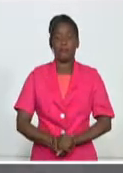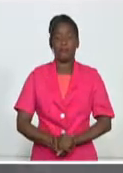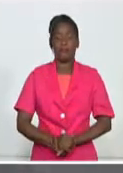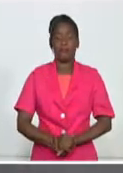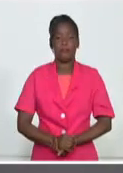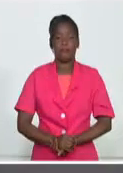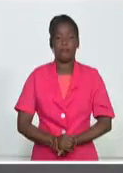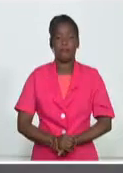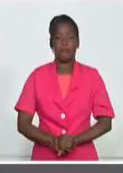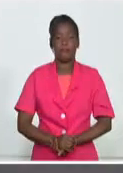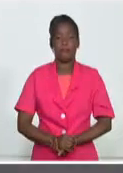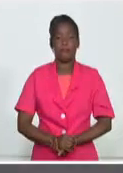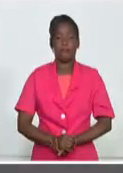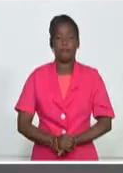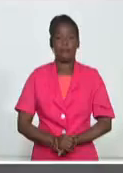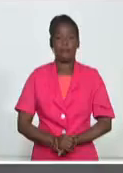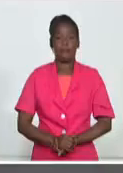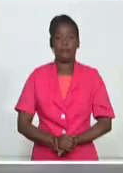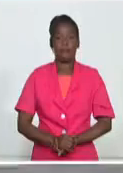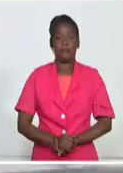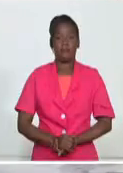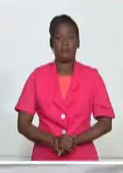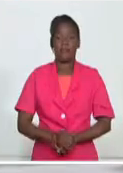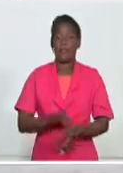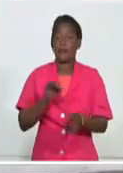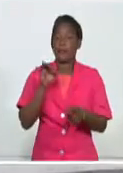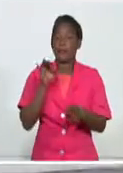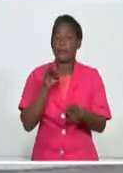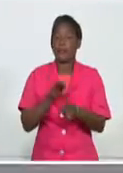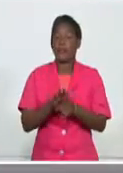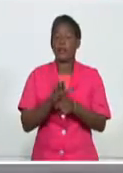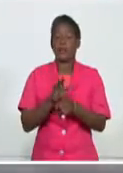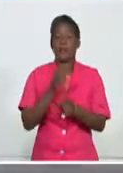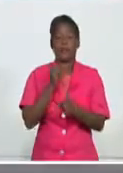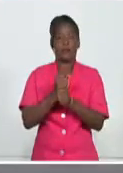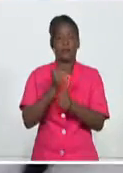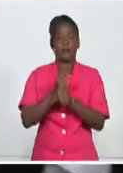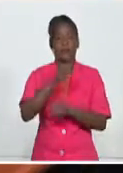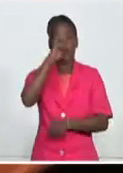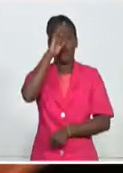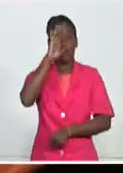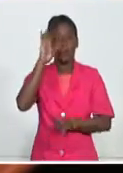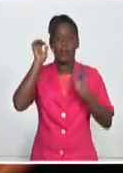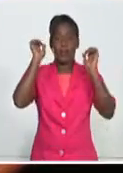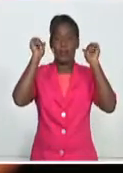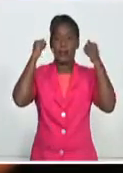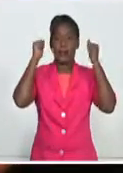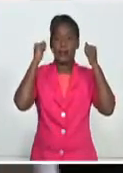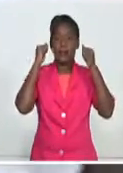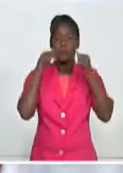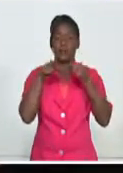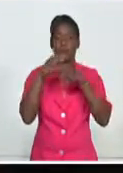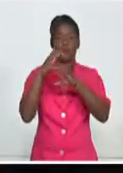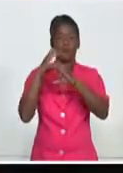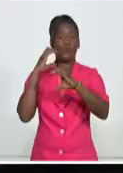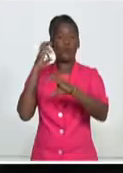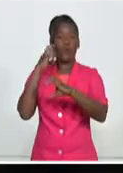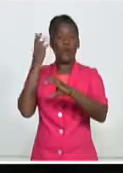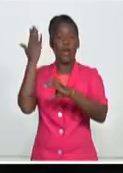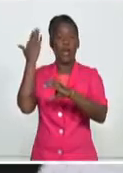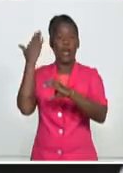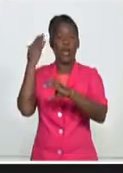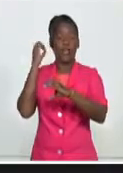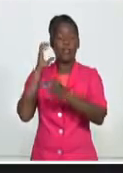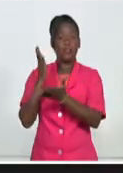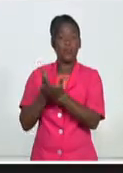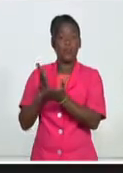con las primeras horas del día comienzan a llegar al hospital provincial camilo cienfuegos los ómnibus pertenecientes a transporte escolar hoy sus